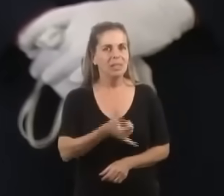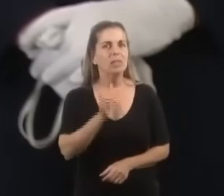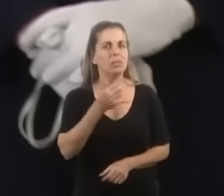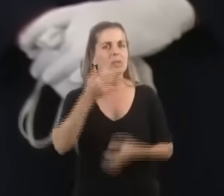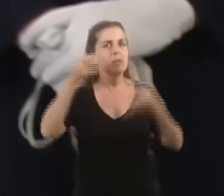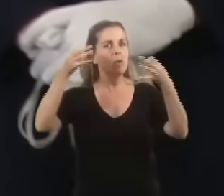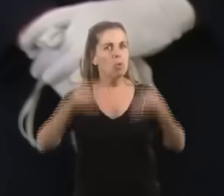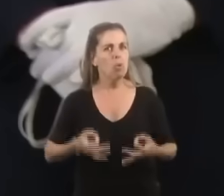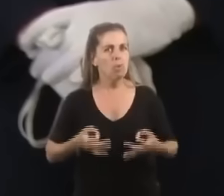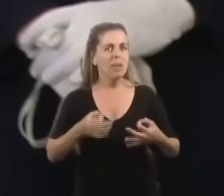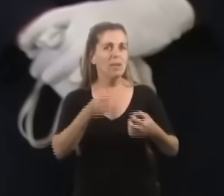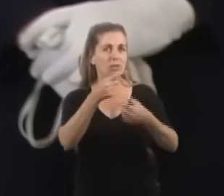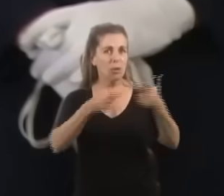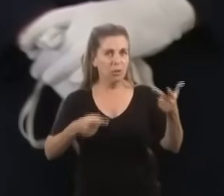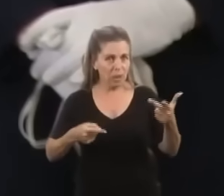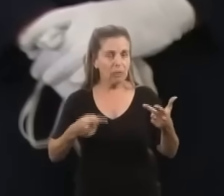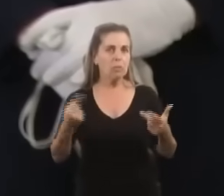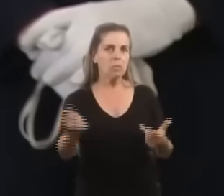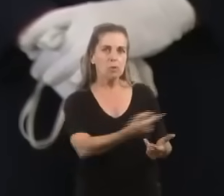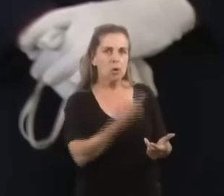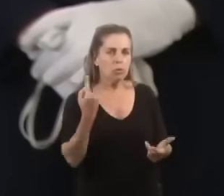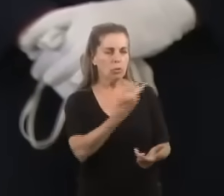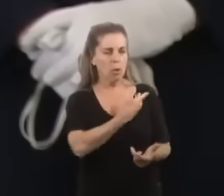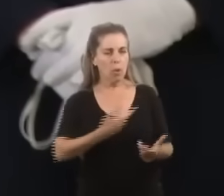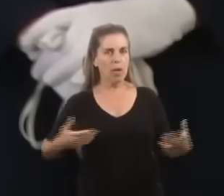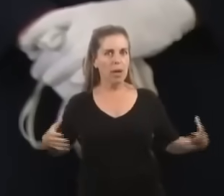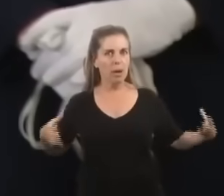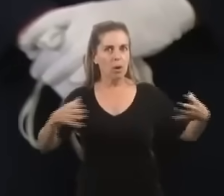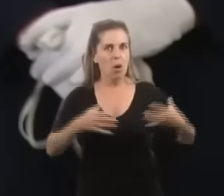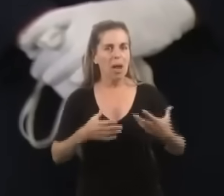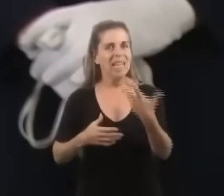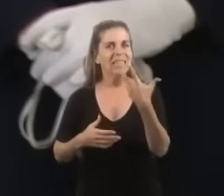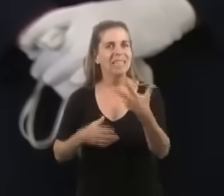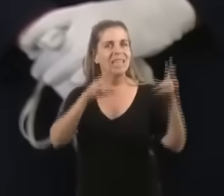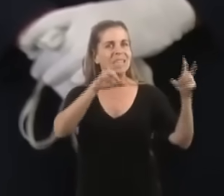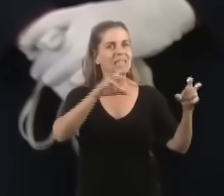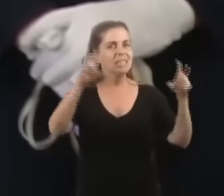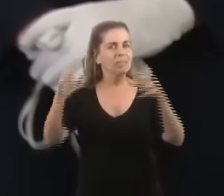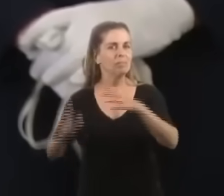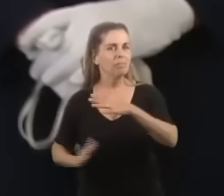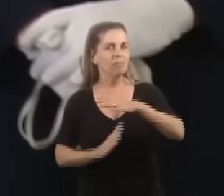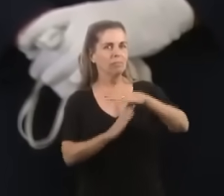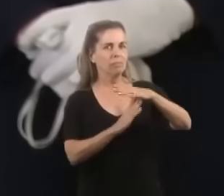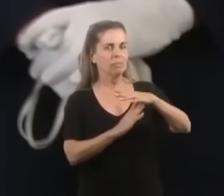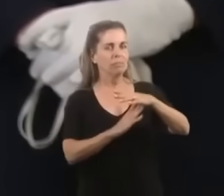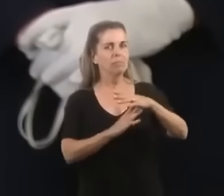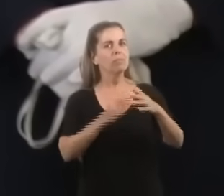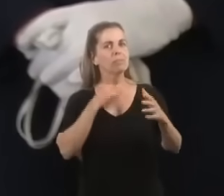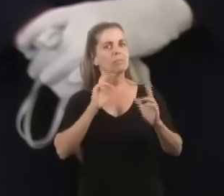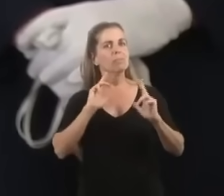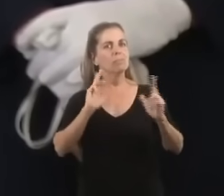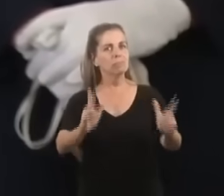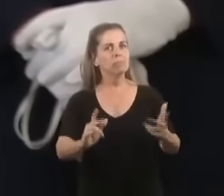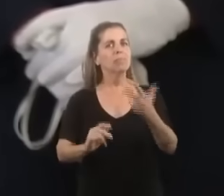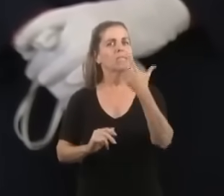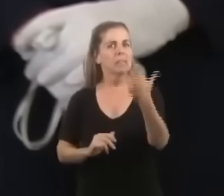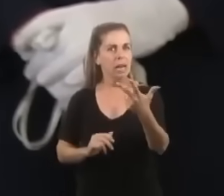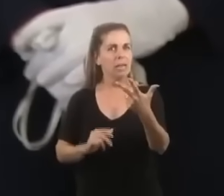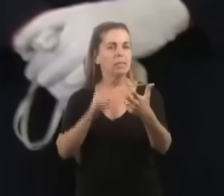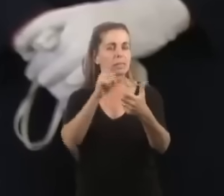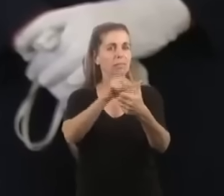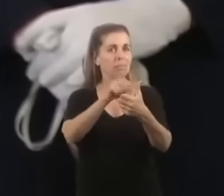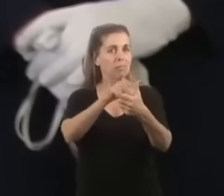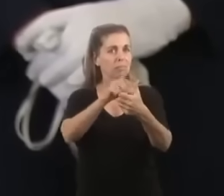esta misión primaria nuestra administración se ha abrazado a tres Pilares fundamentales los cuales quiero recordar